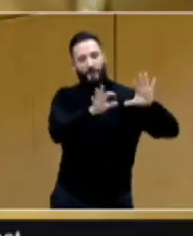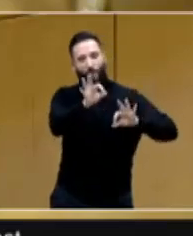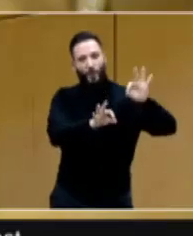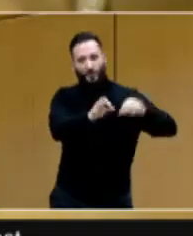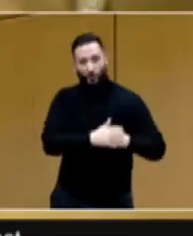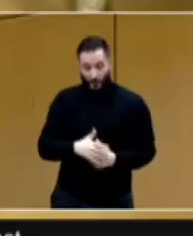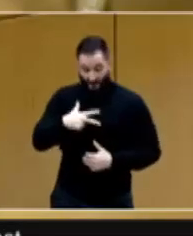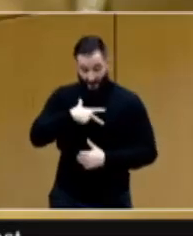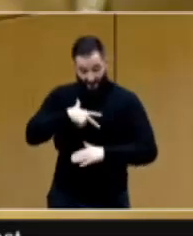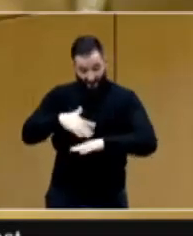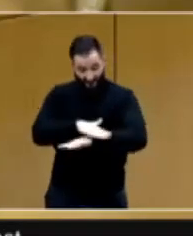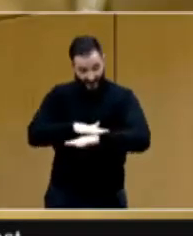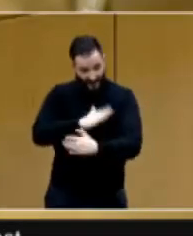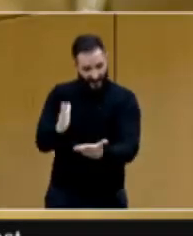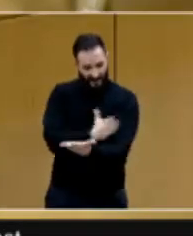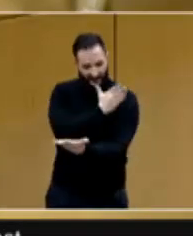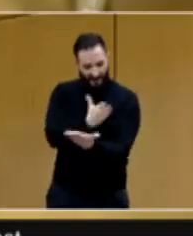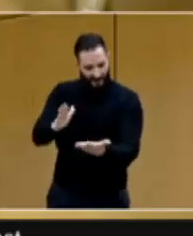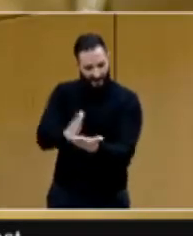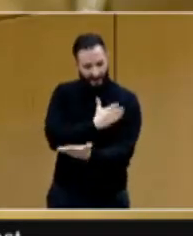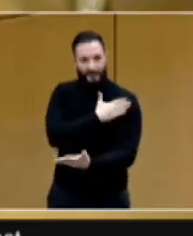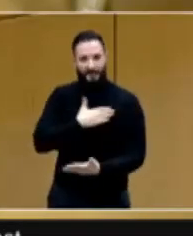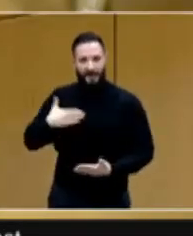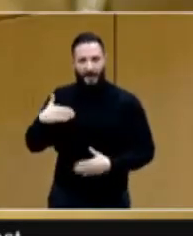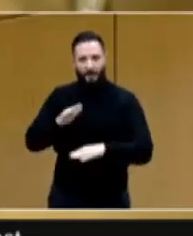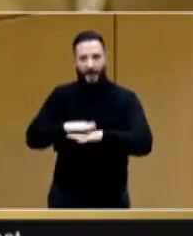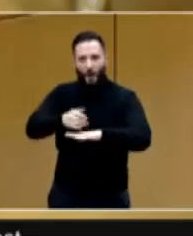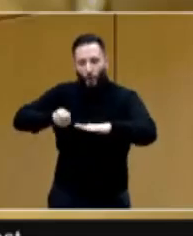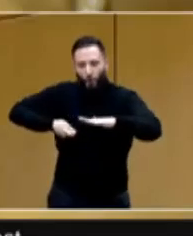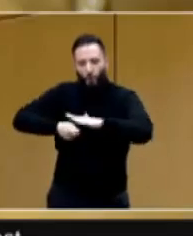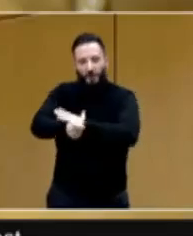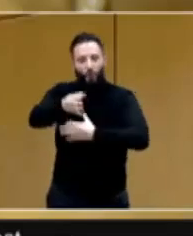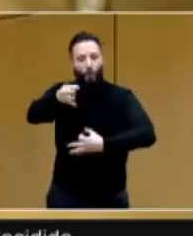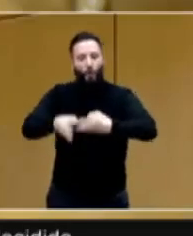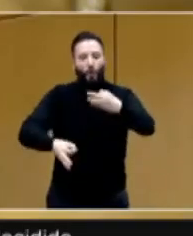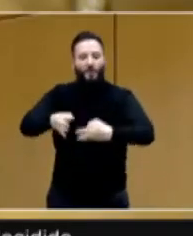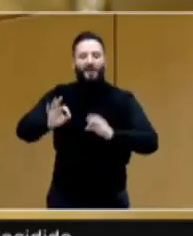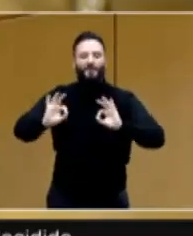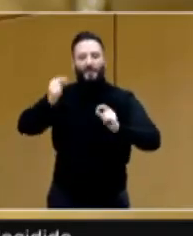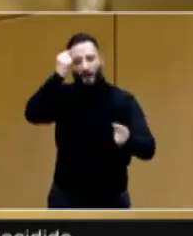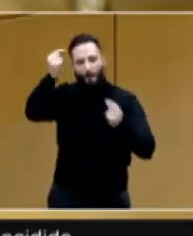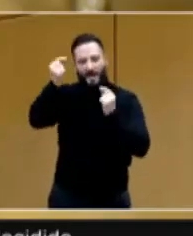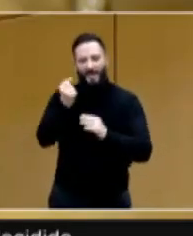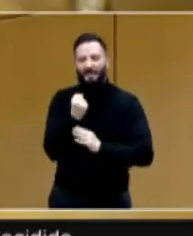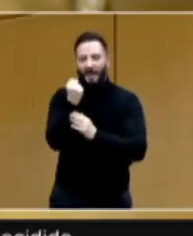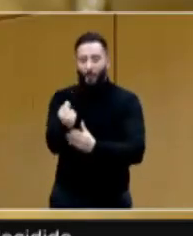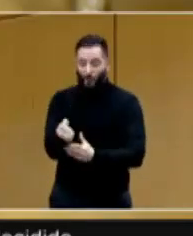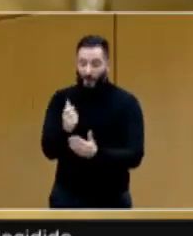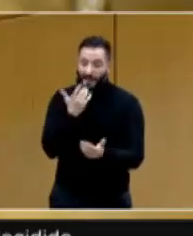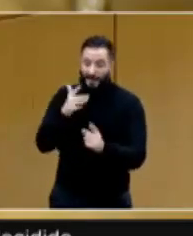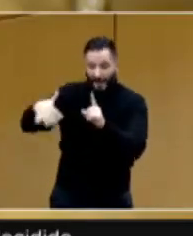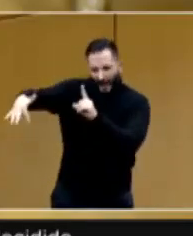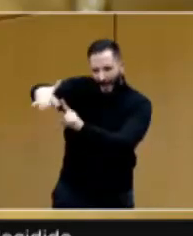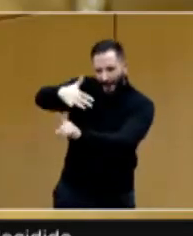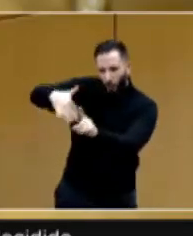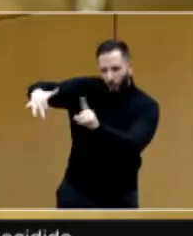cribar y decidir cuándo interpone una solicitud judicial de medidas de apoyo cuando considera que en el entorno